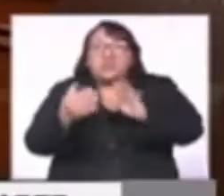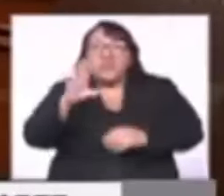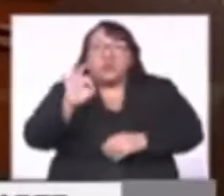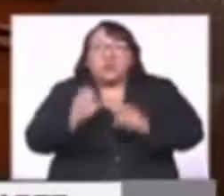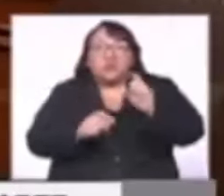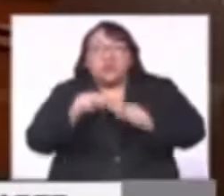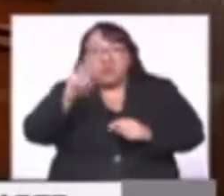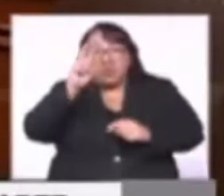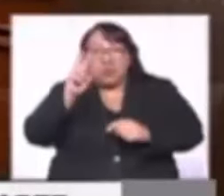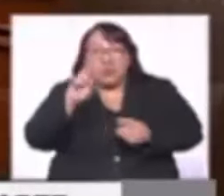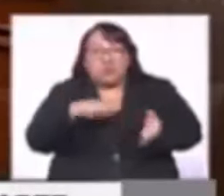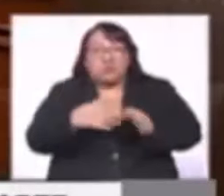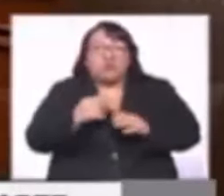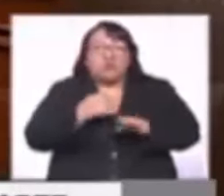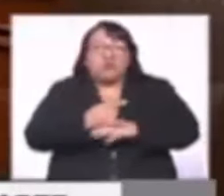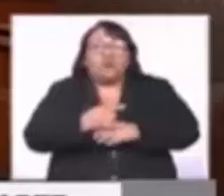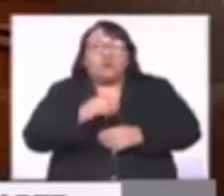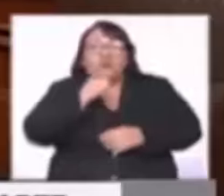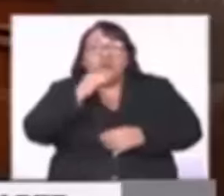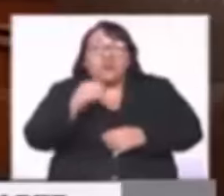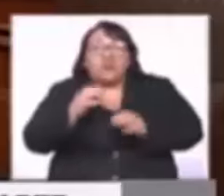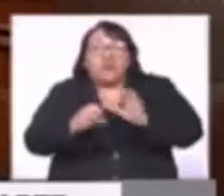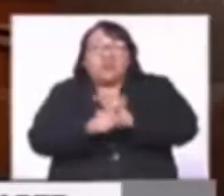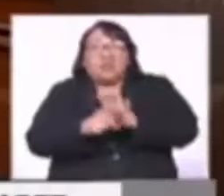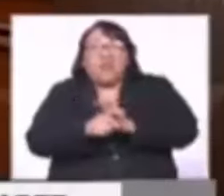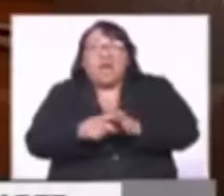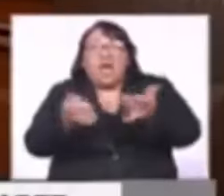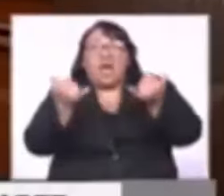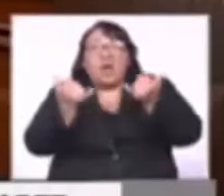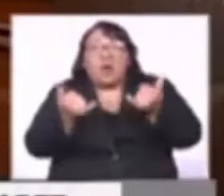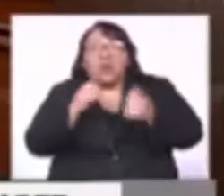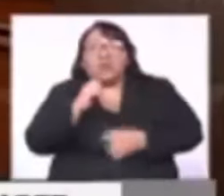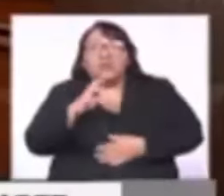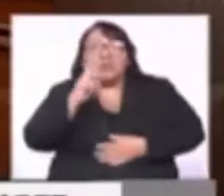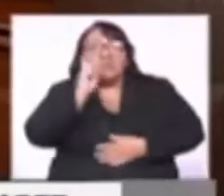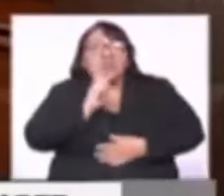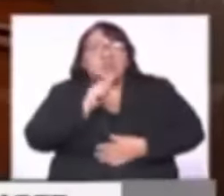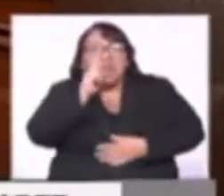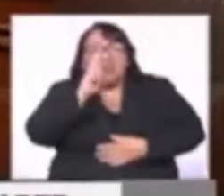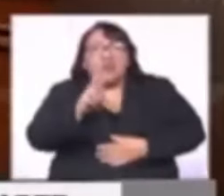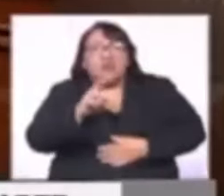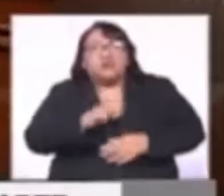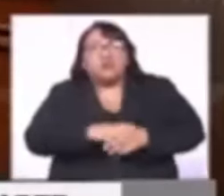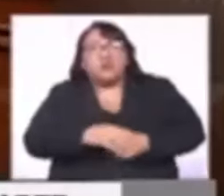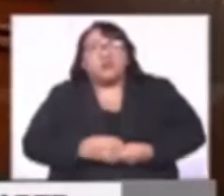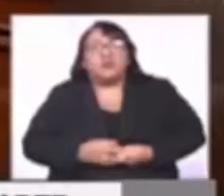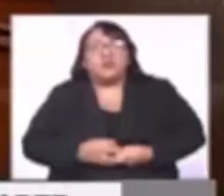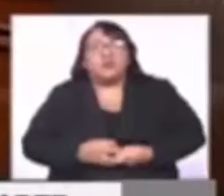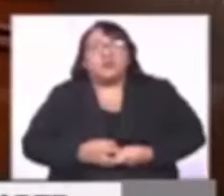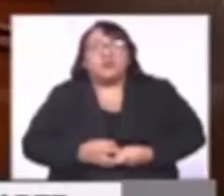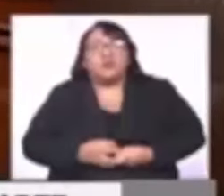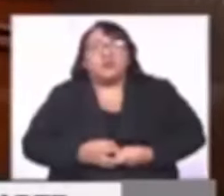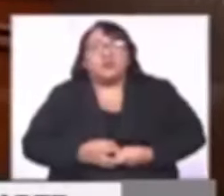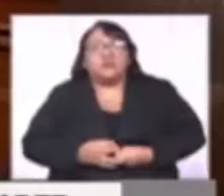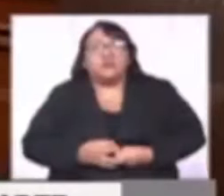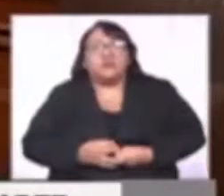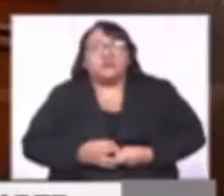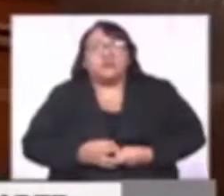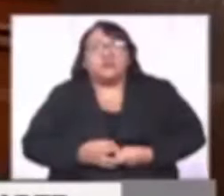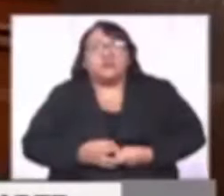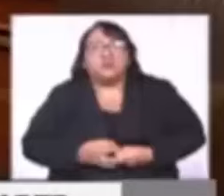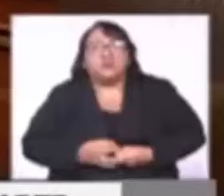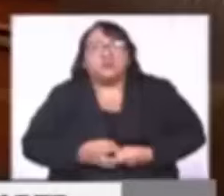peruanos que se movilizaron en su contra por falta de legitimidad, hoy le miente al país respecto a los bienes que ostenta